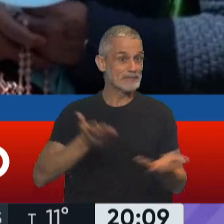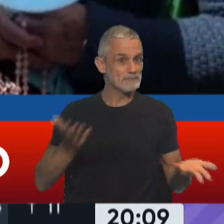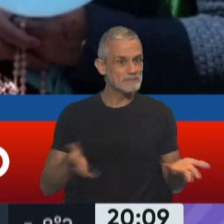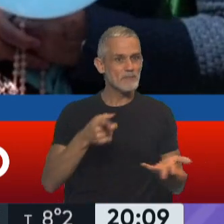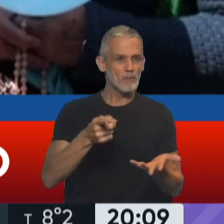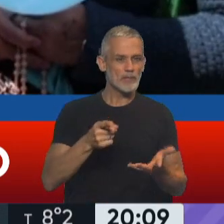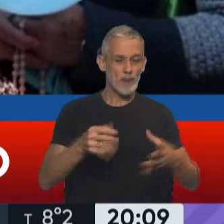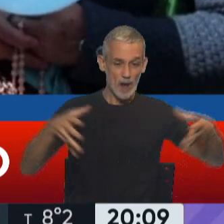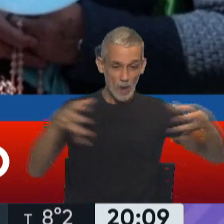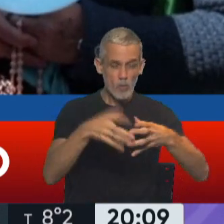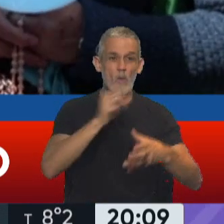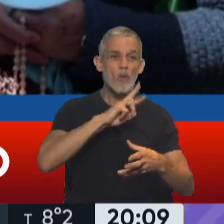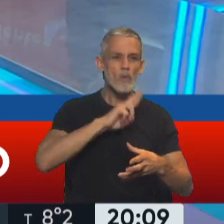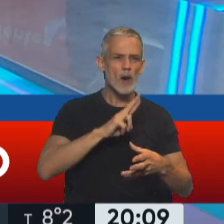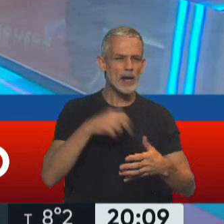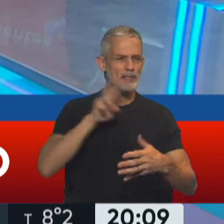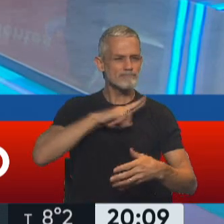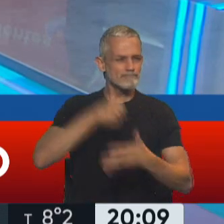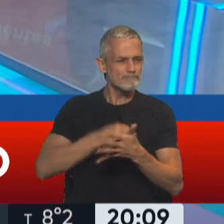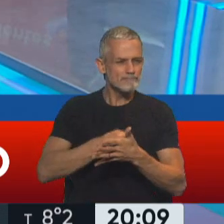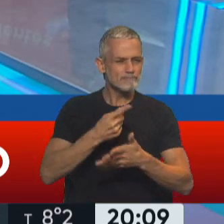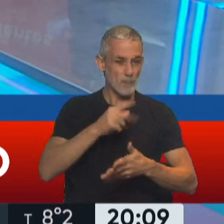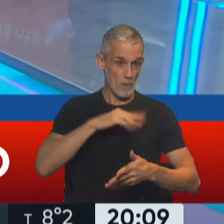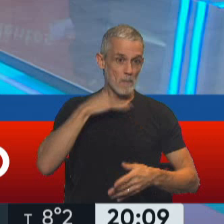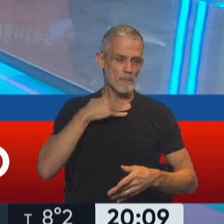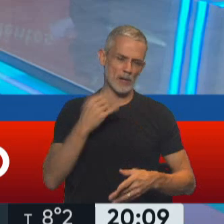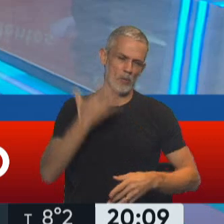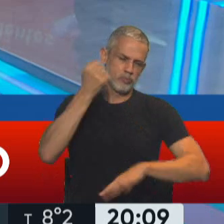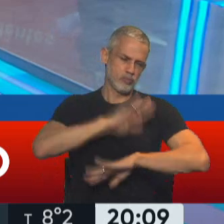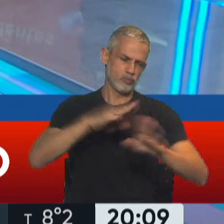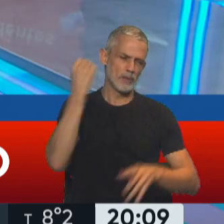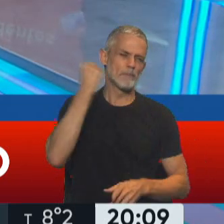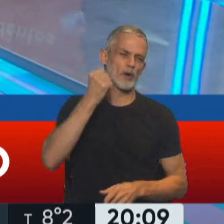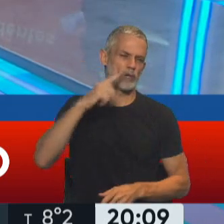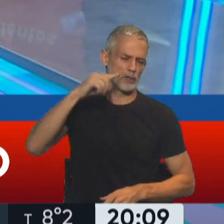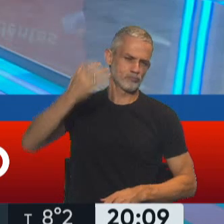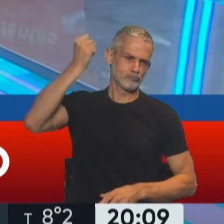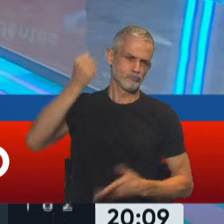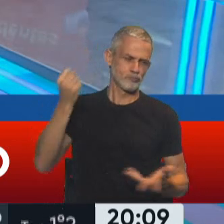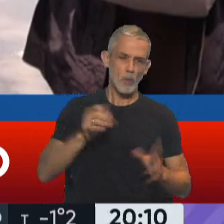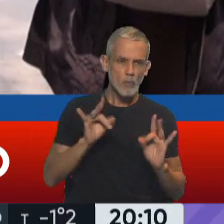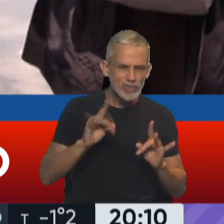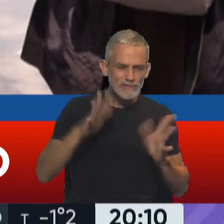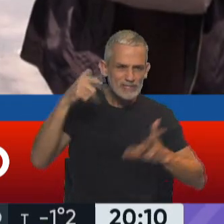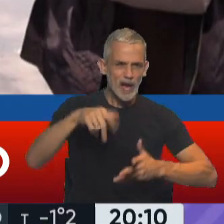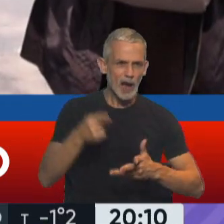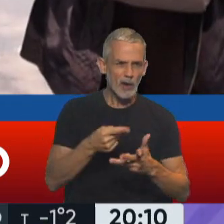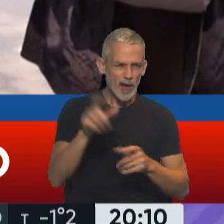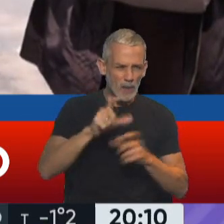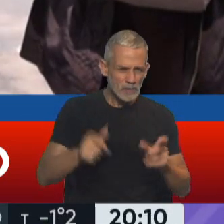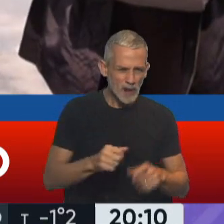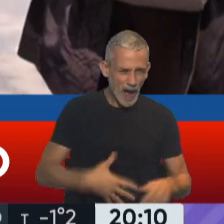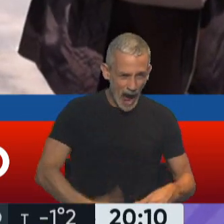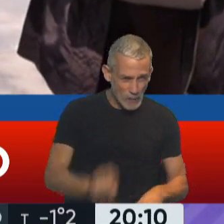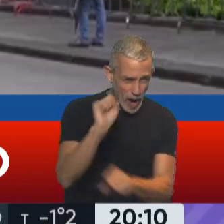para el colectivo de mujeres feministas en México es todo un logro, porque realmente es muy difícil ahora que haya personas